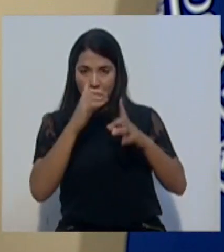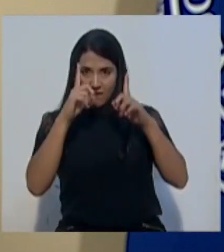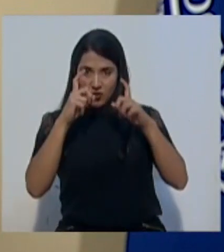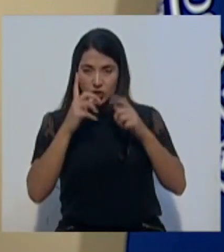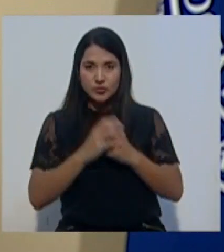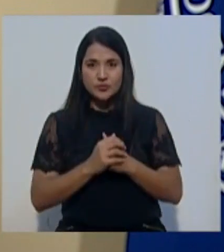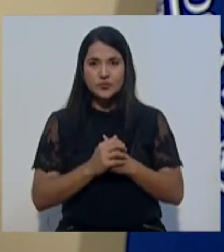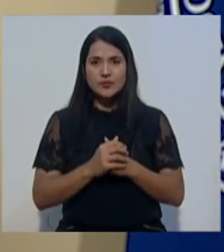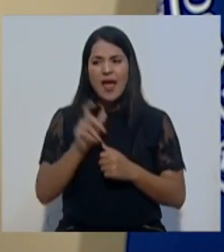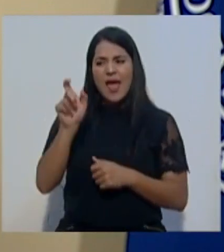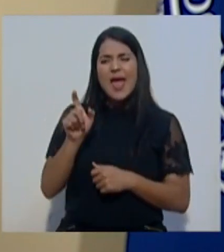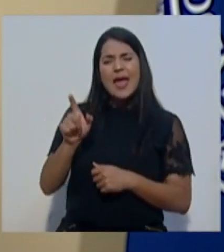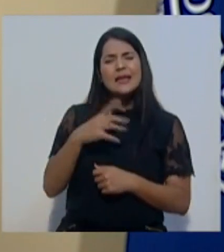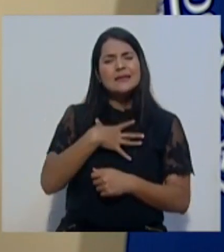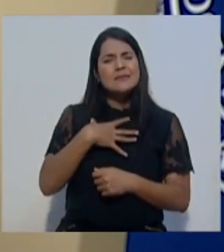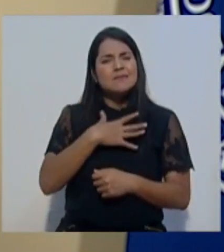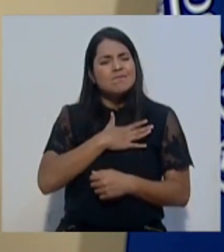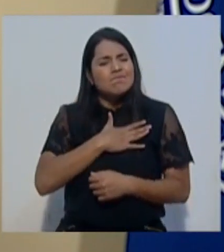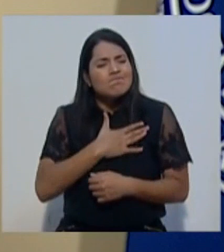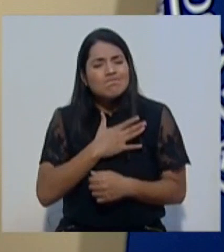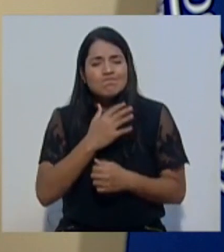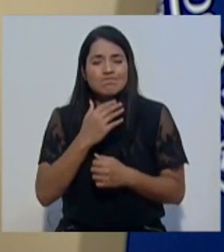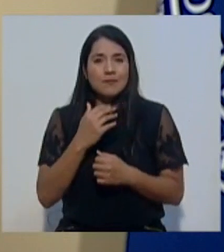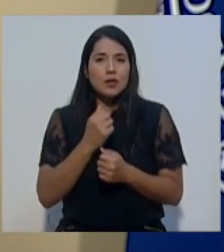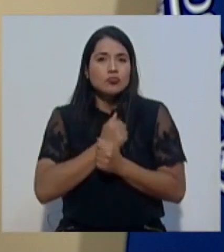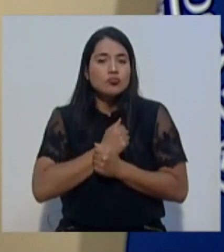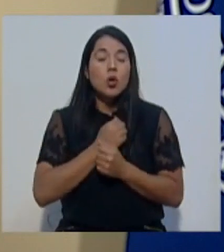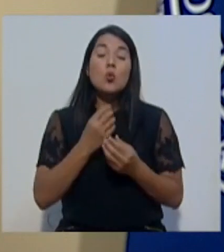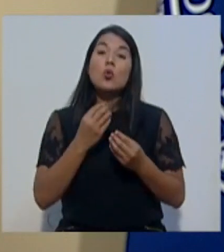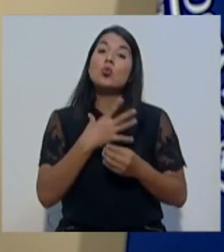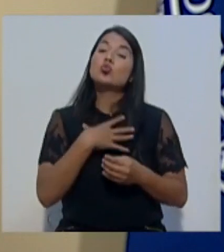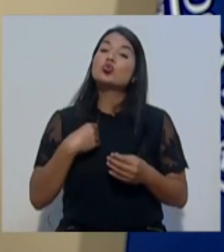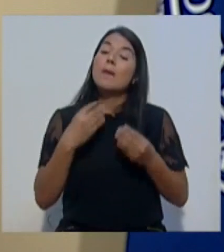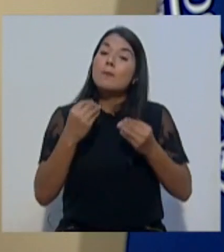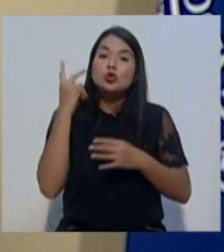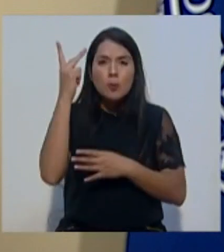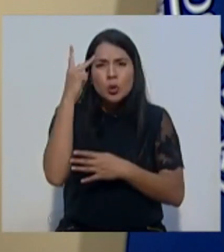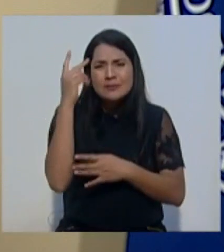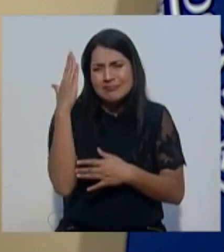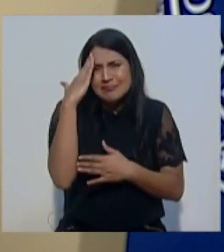es alguien que es apasionado de la política, conoce de la política,